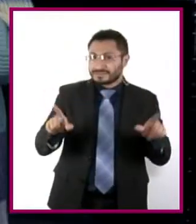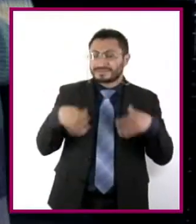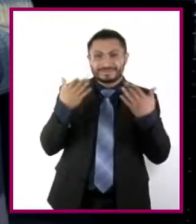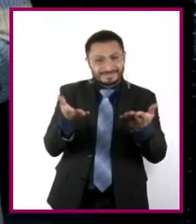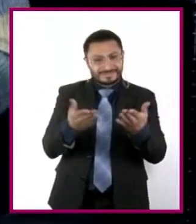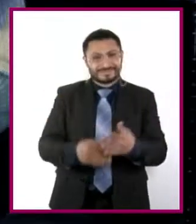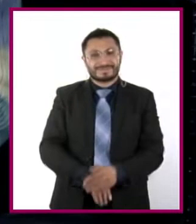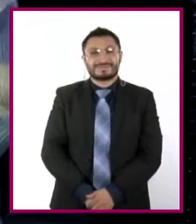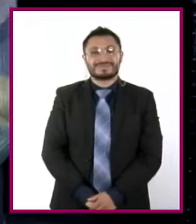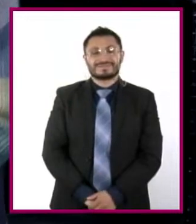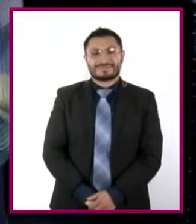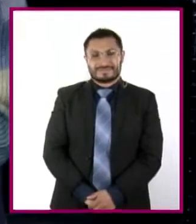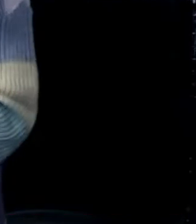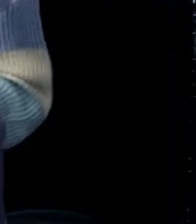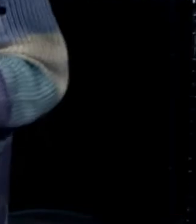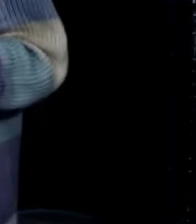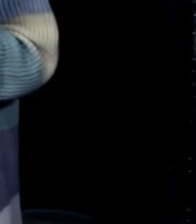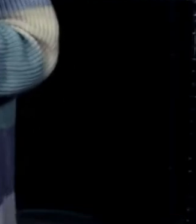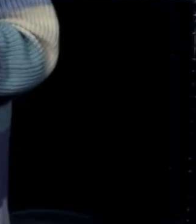¡Corre tiempo!